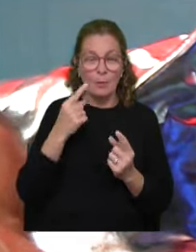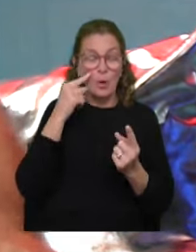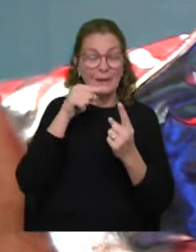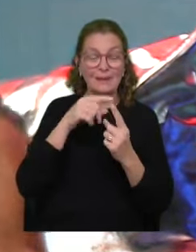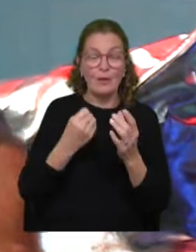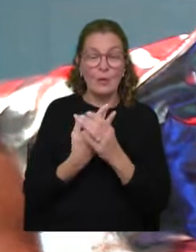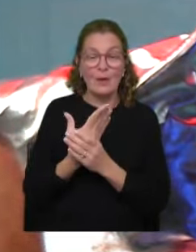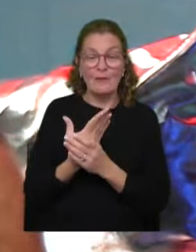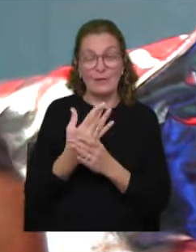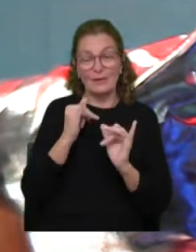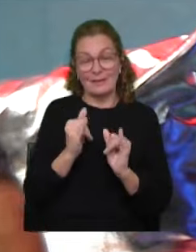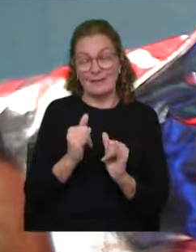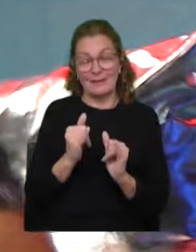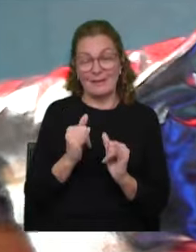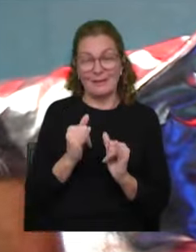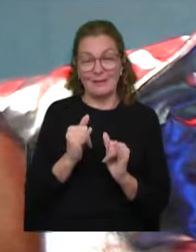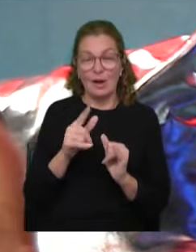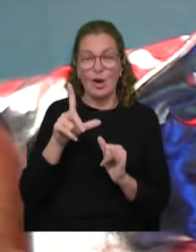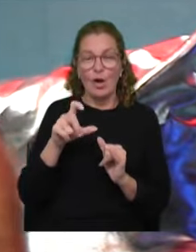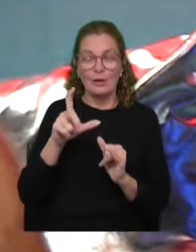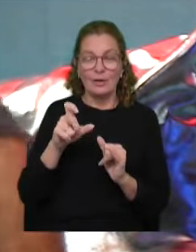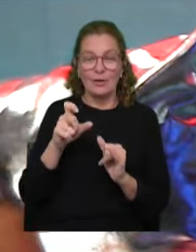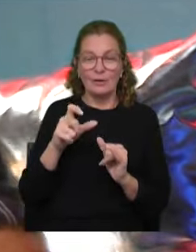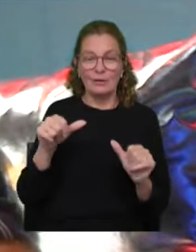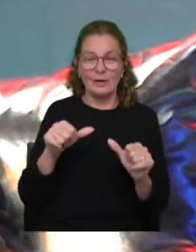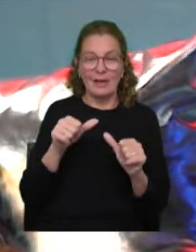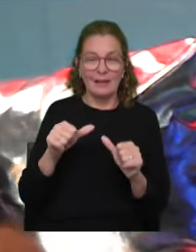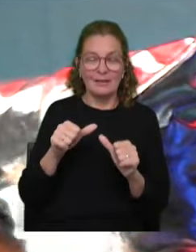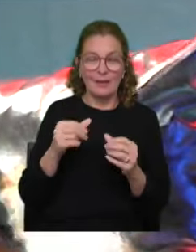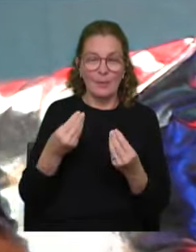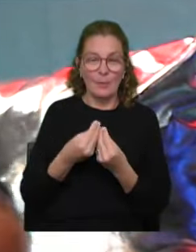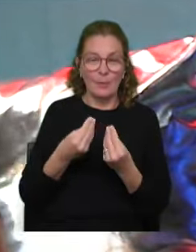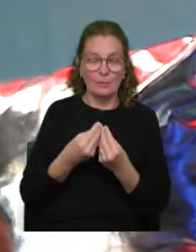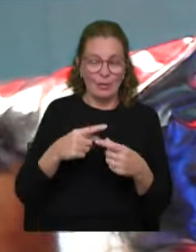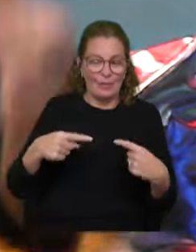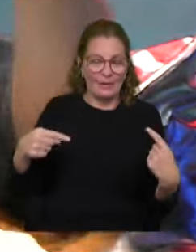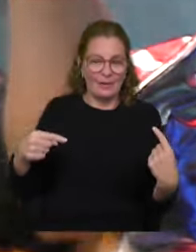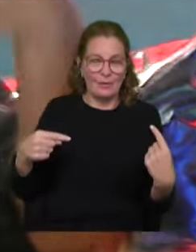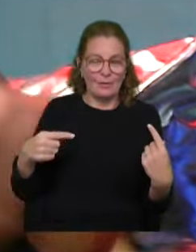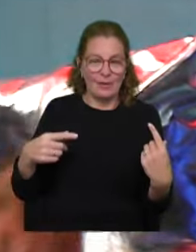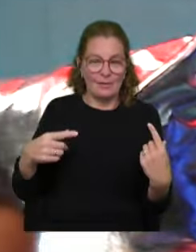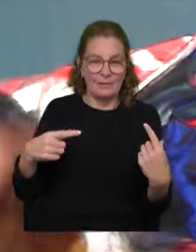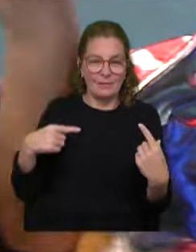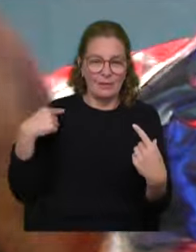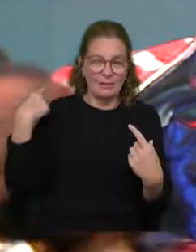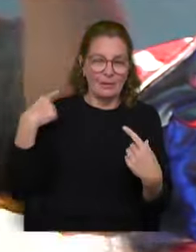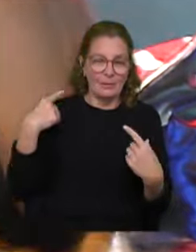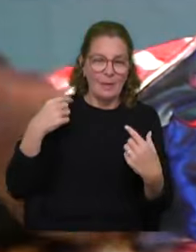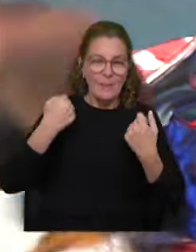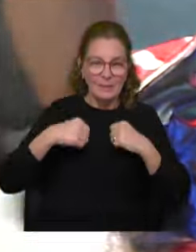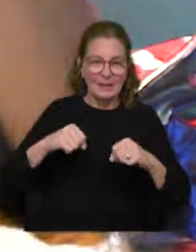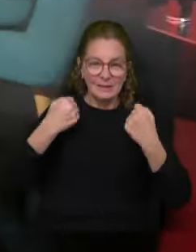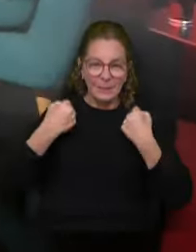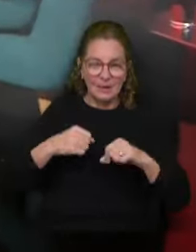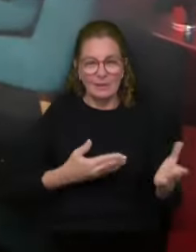nuevo. Y obviamente lo que genera eso es una cantidad de un movimiento que viene todo atrás, desde los ensayos, de los